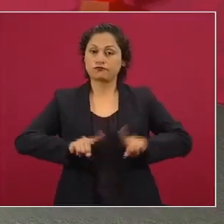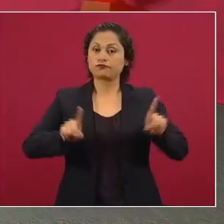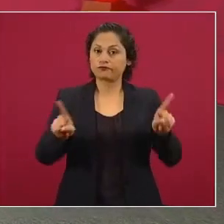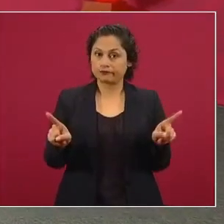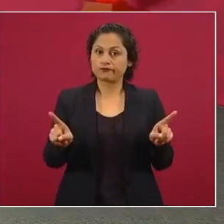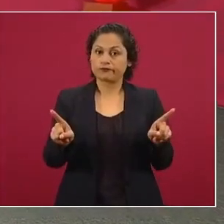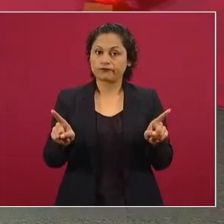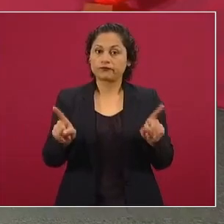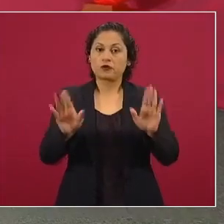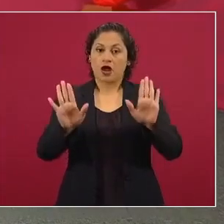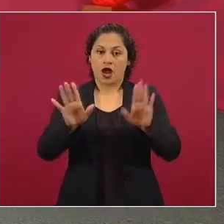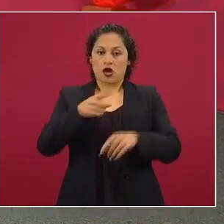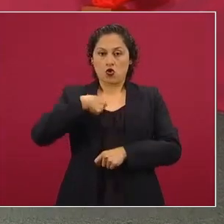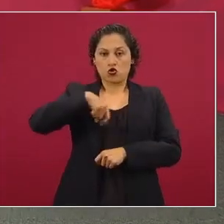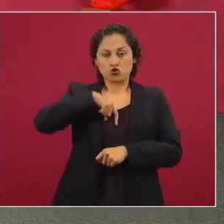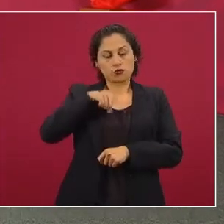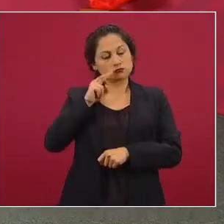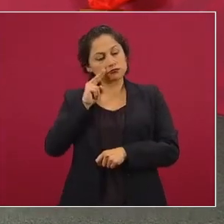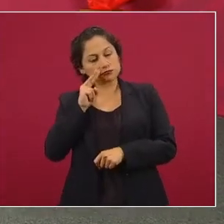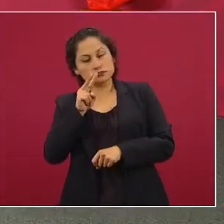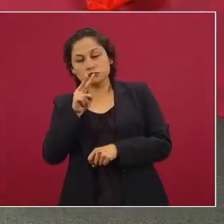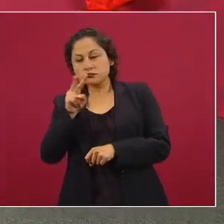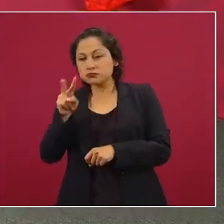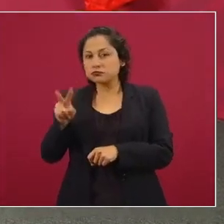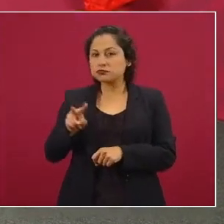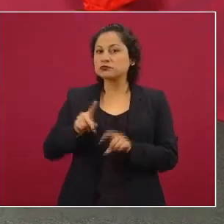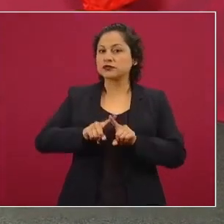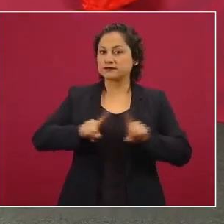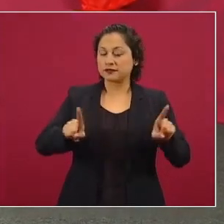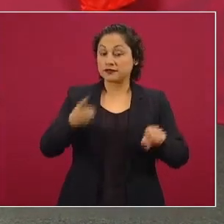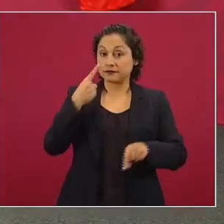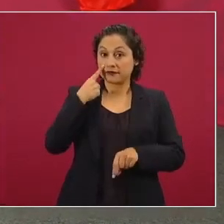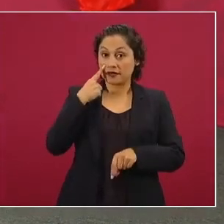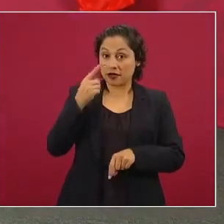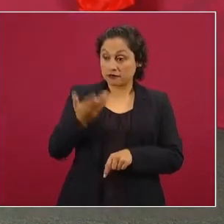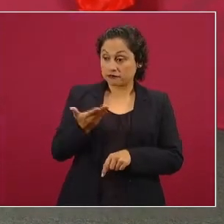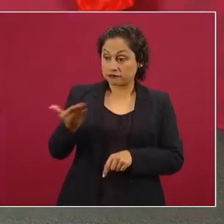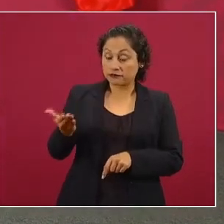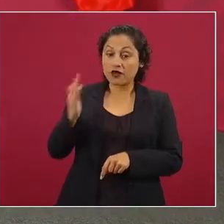En lo que a nosotros corresponde, el Face es más abierto